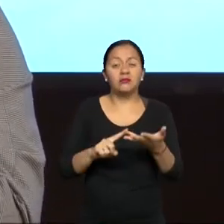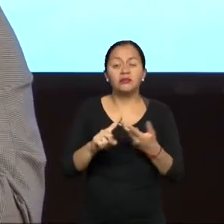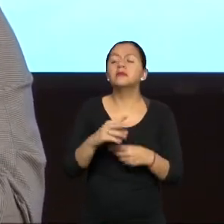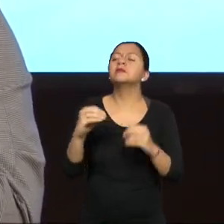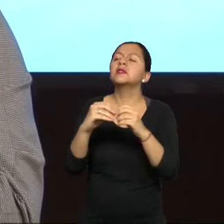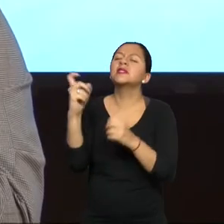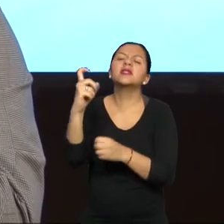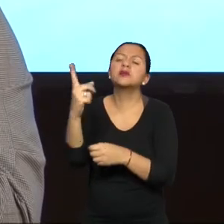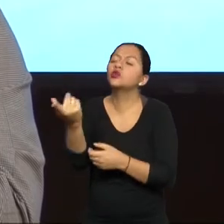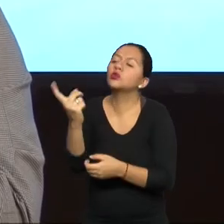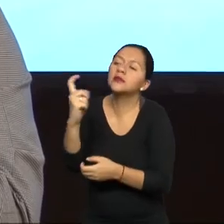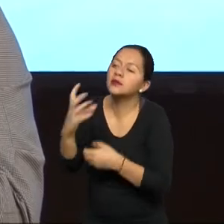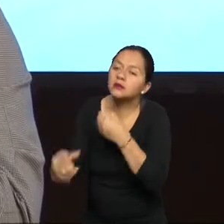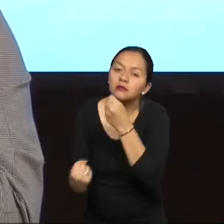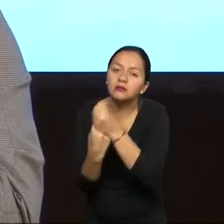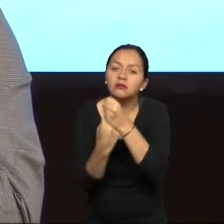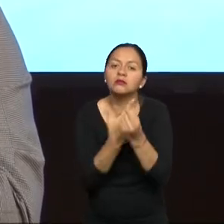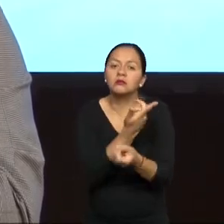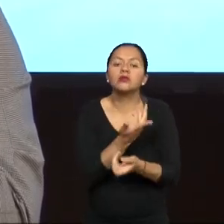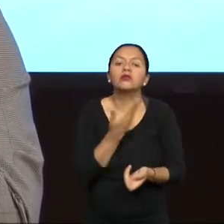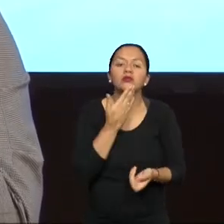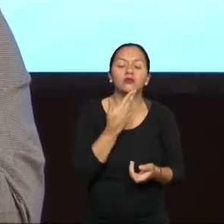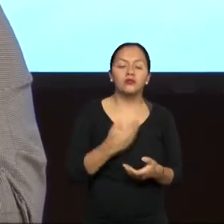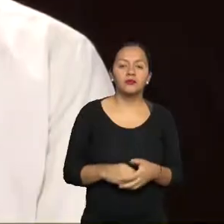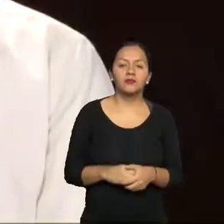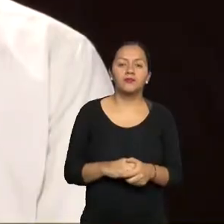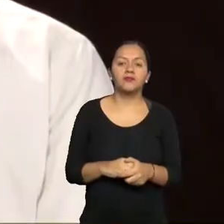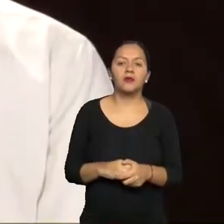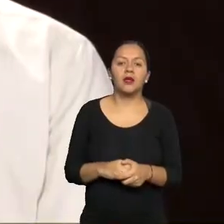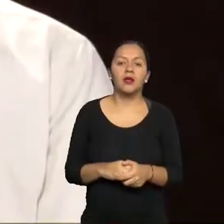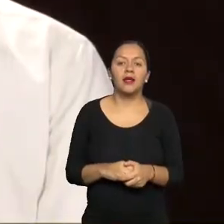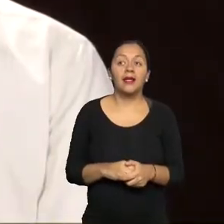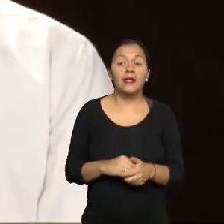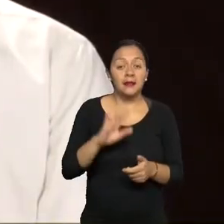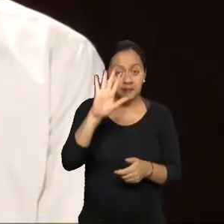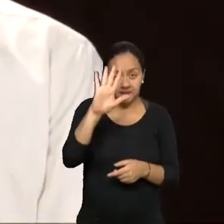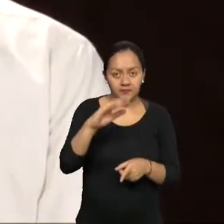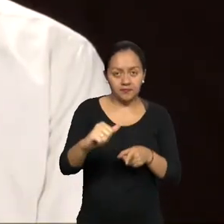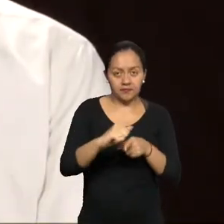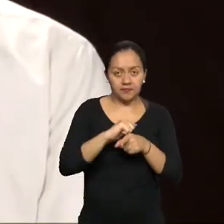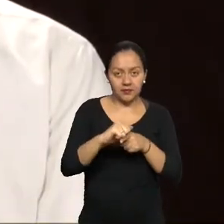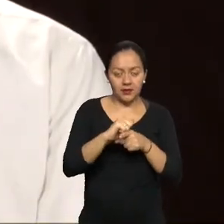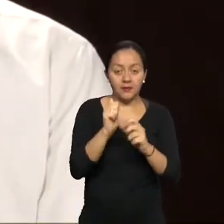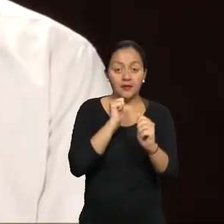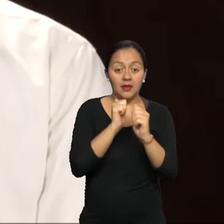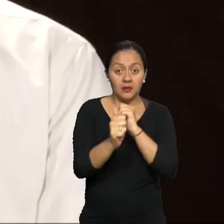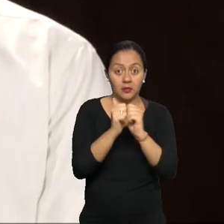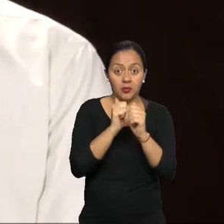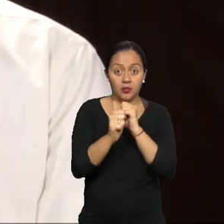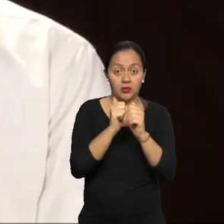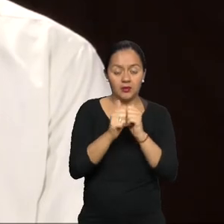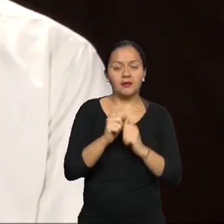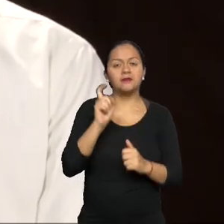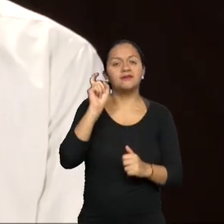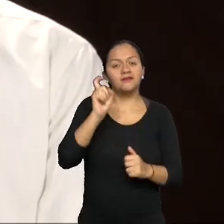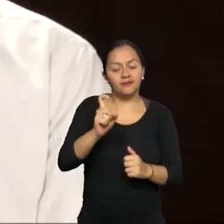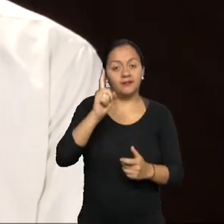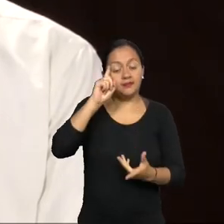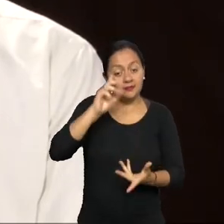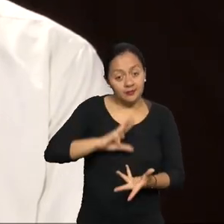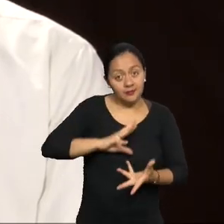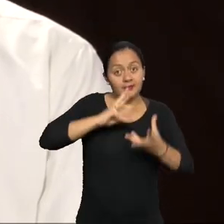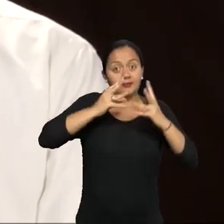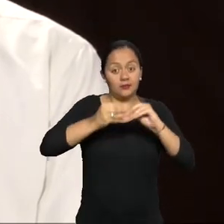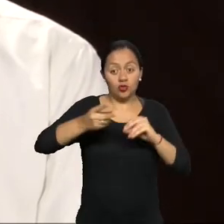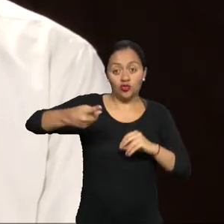es lo que crees tú que debe apoyar, seguir apoyando el gobierno nacional? La práctica deportiva, y espero no equivocarme y concordar con todas las